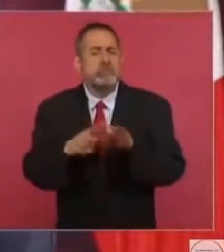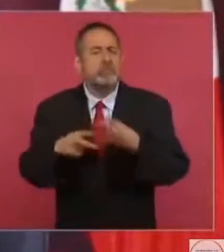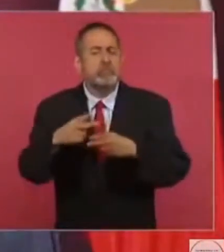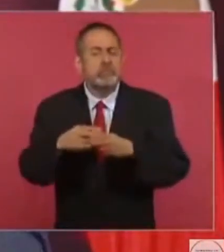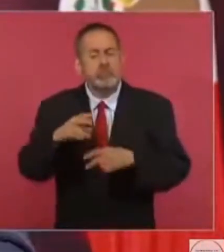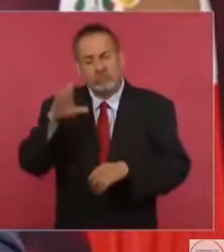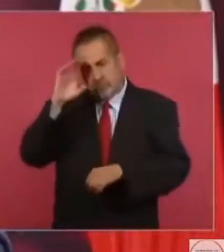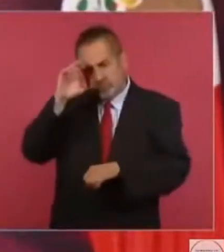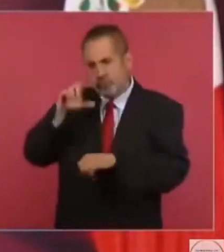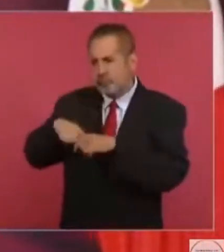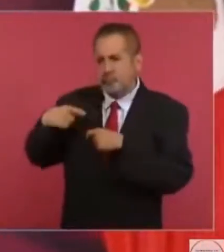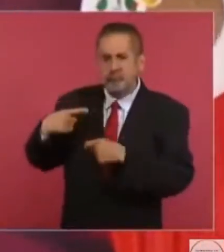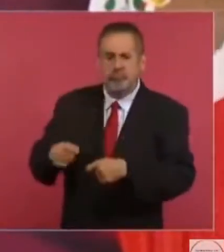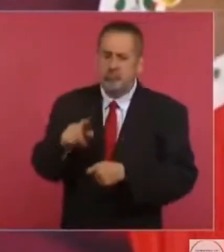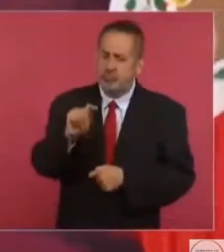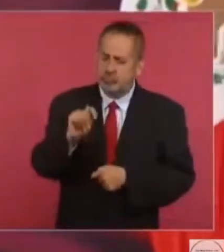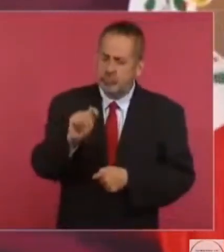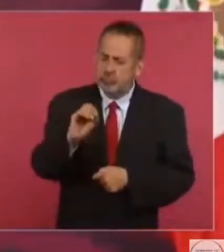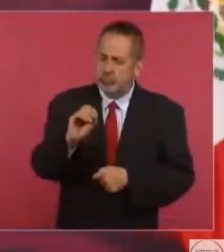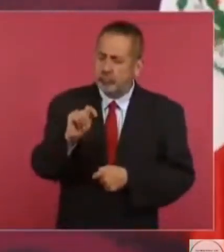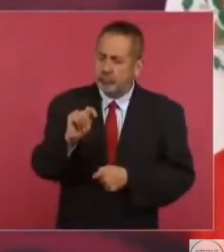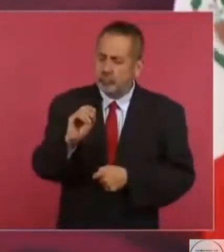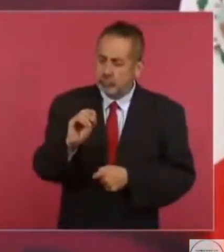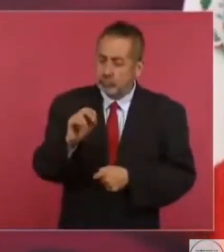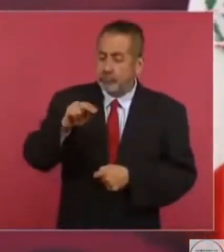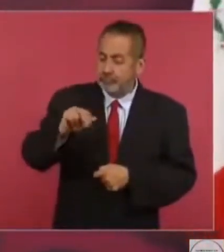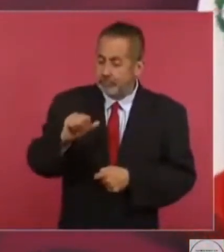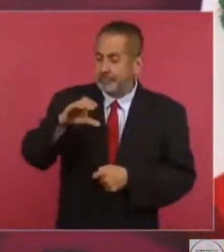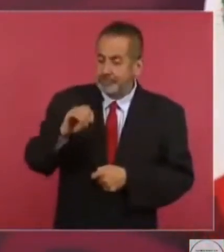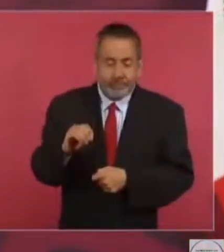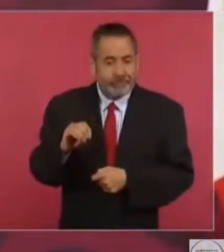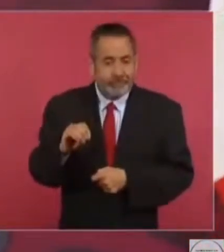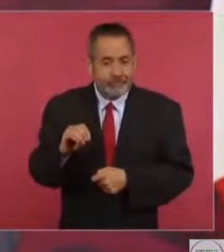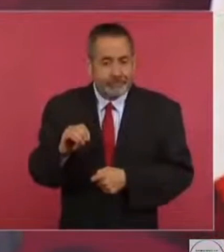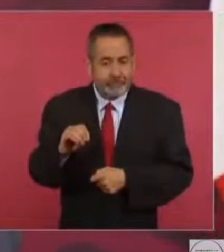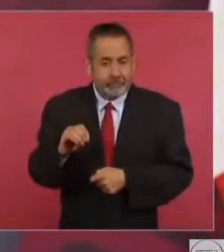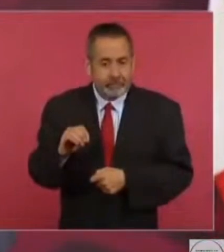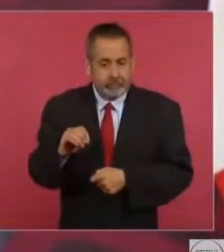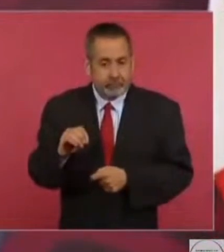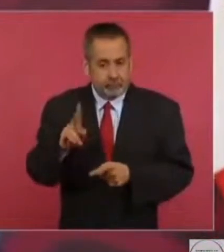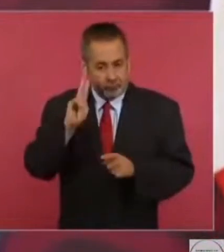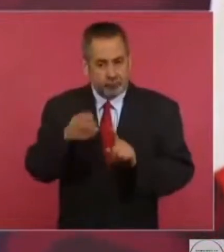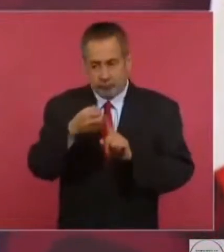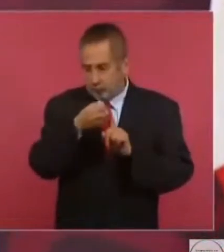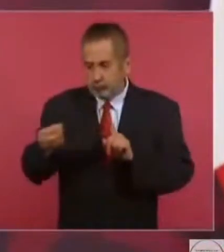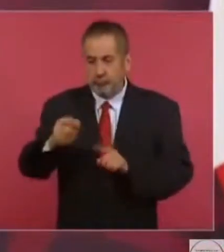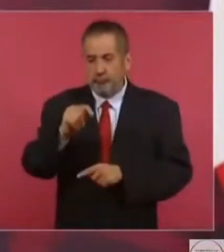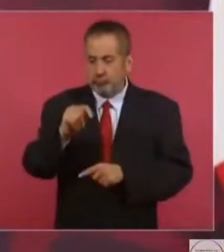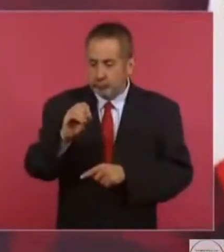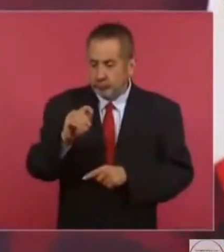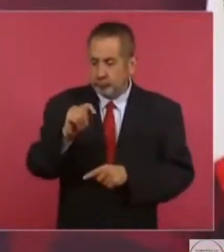la cultura totonaca. Naco es totonaco.